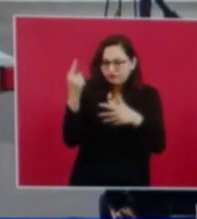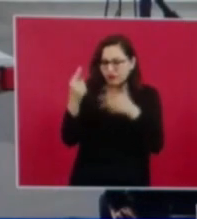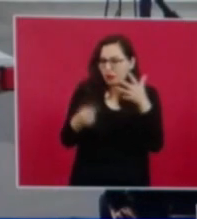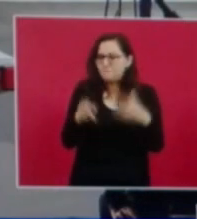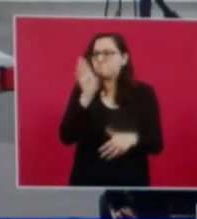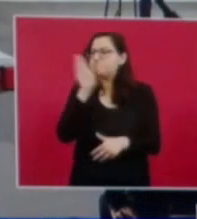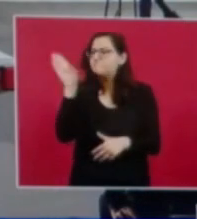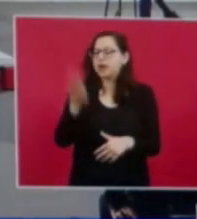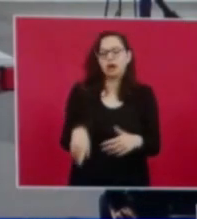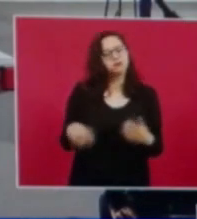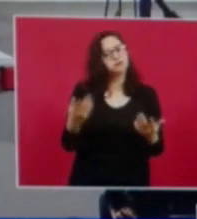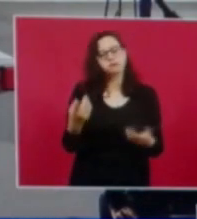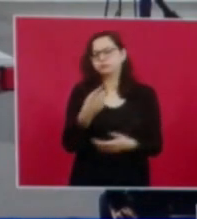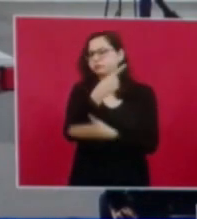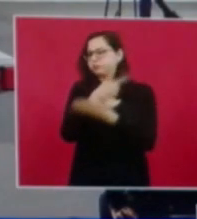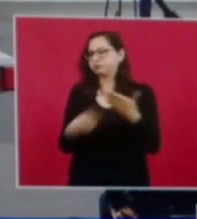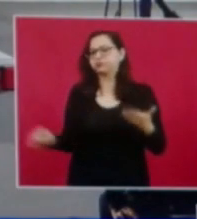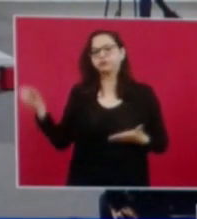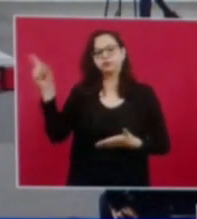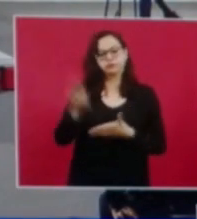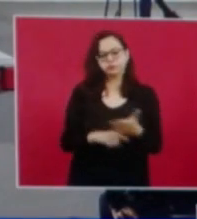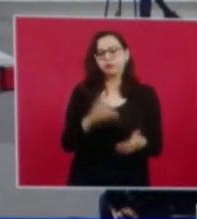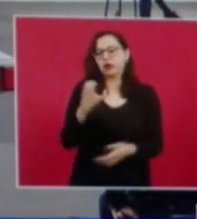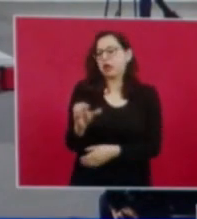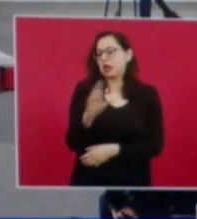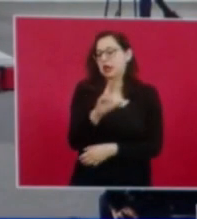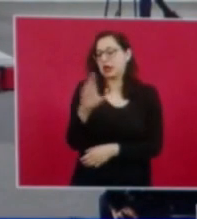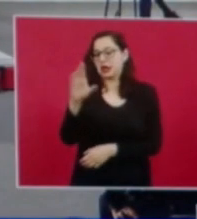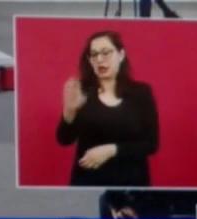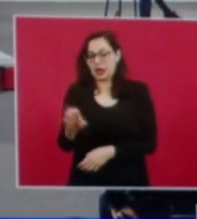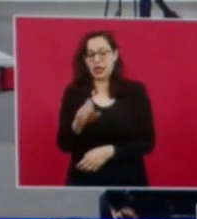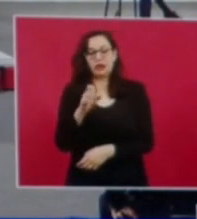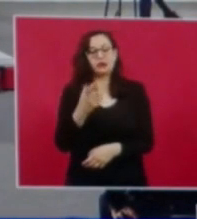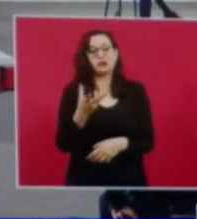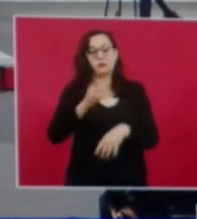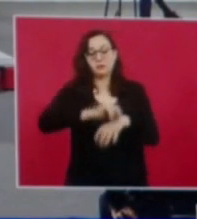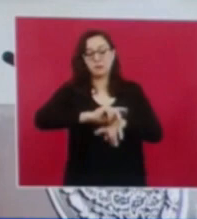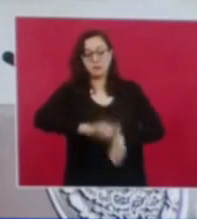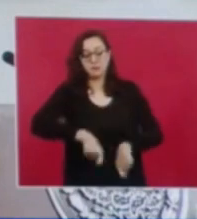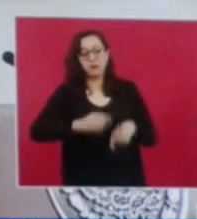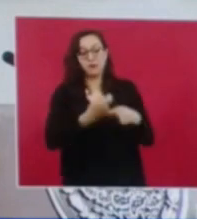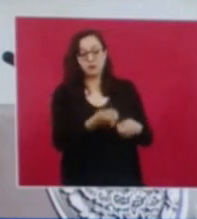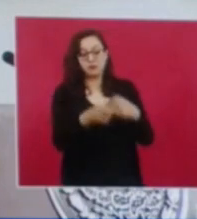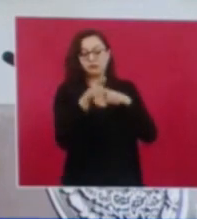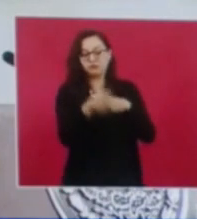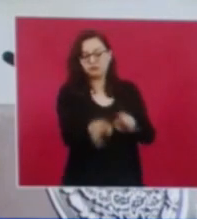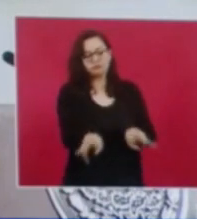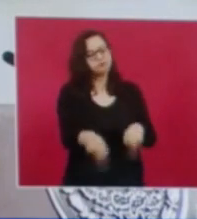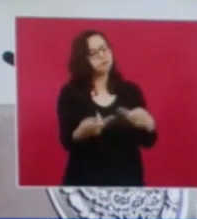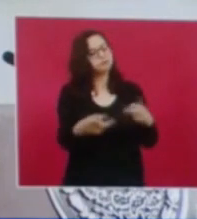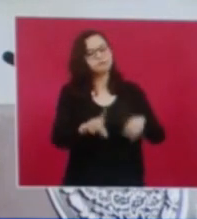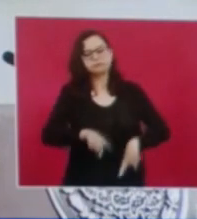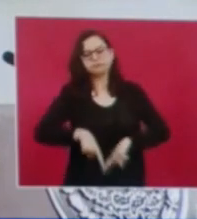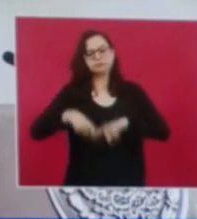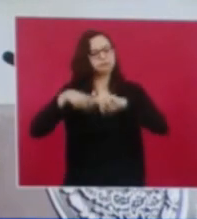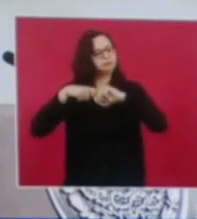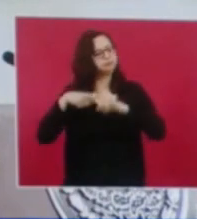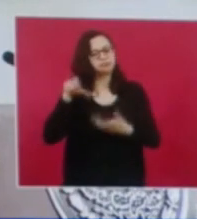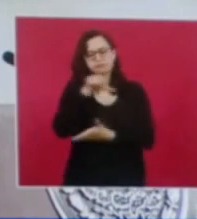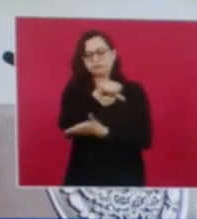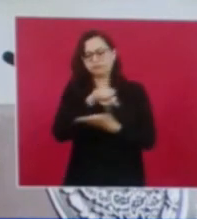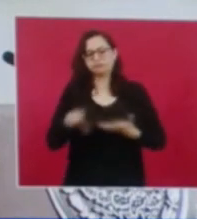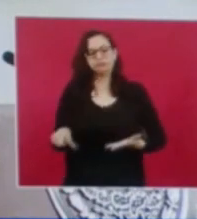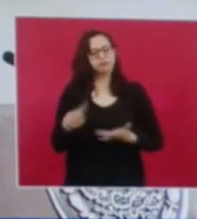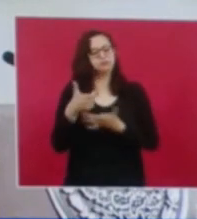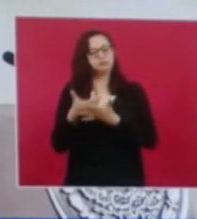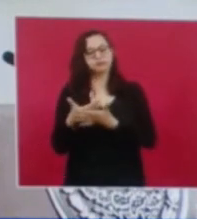no solamente el proyecto de nación sino los esfuerzos alternativos en algo que pudiéramos entender en la dentro